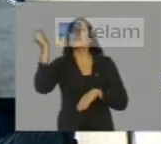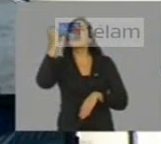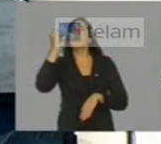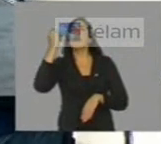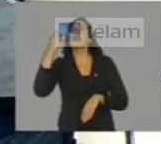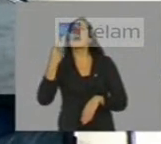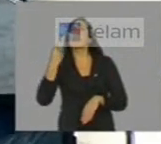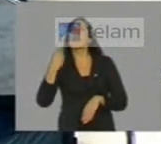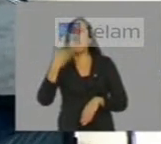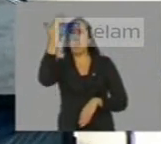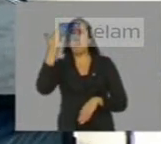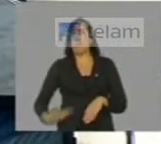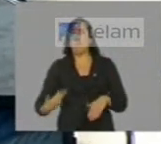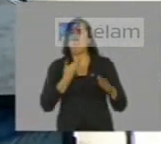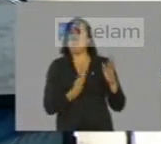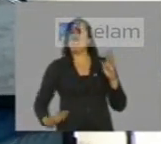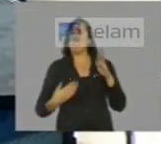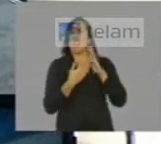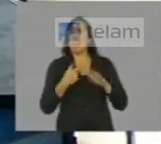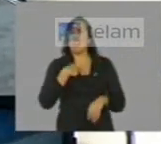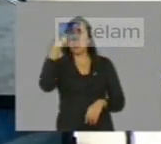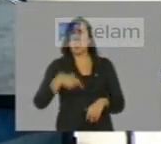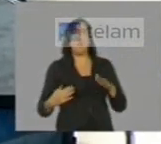otro poder y que